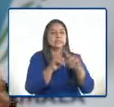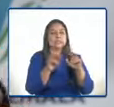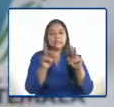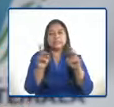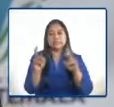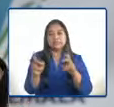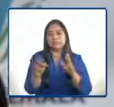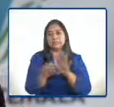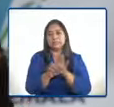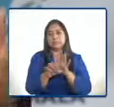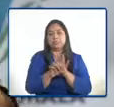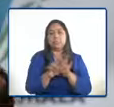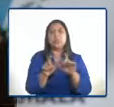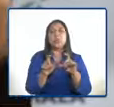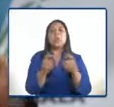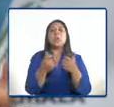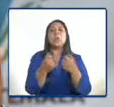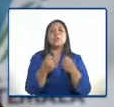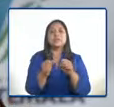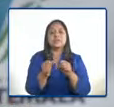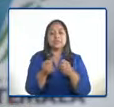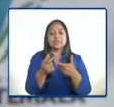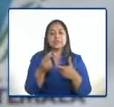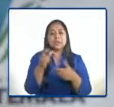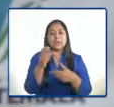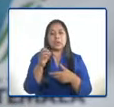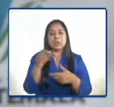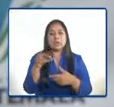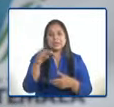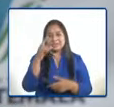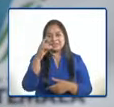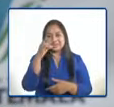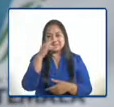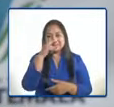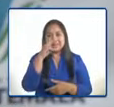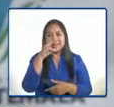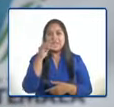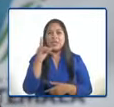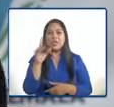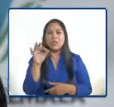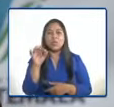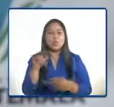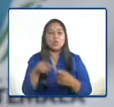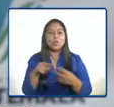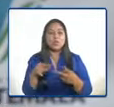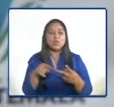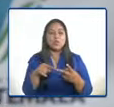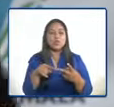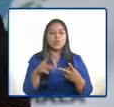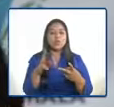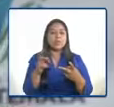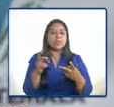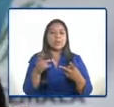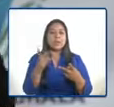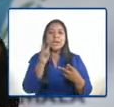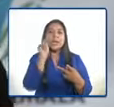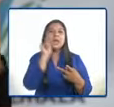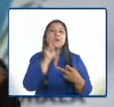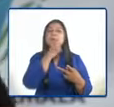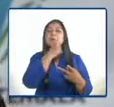temáticas, por ejemplo, cómo elaborar concentrados, cómo, por ejemplo, la temática de